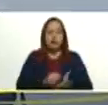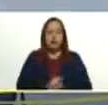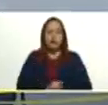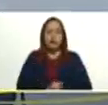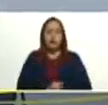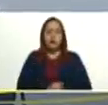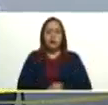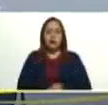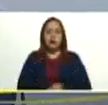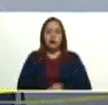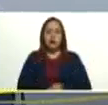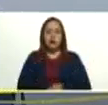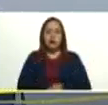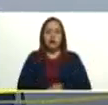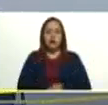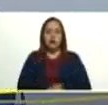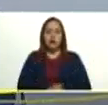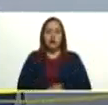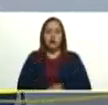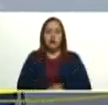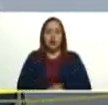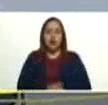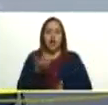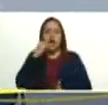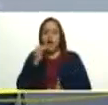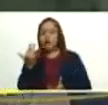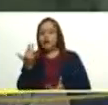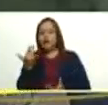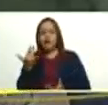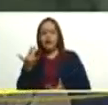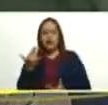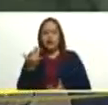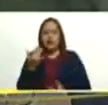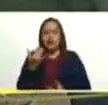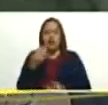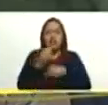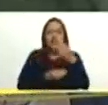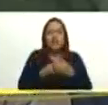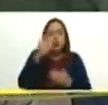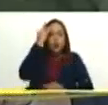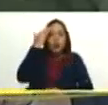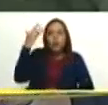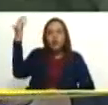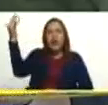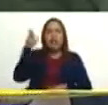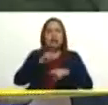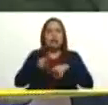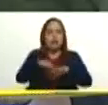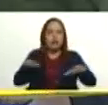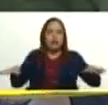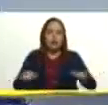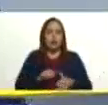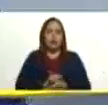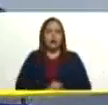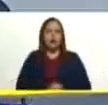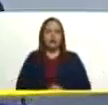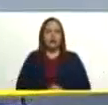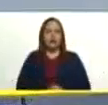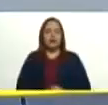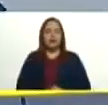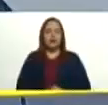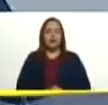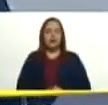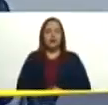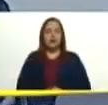in infantile fantasies. Se está sumergiendo en una fantasía infantil. We cannot lift ourselves up and carry